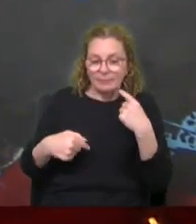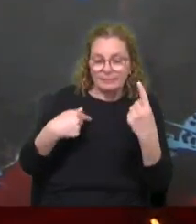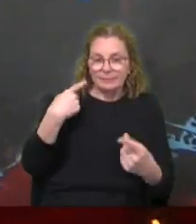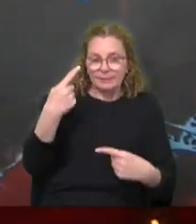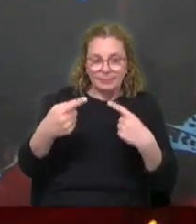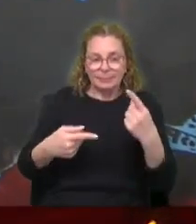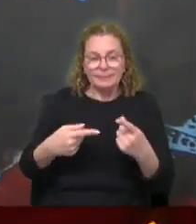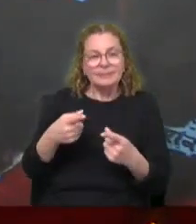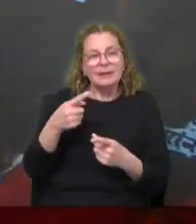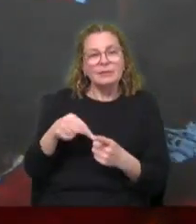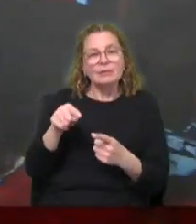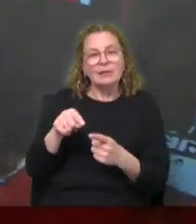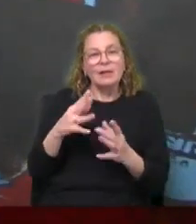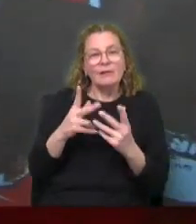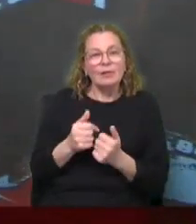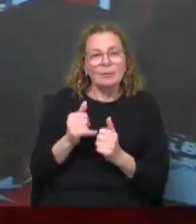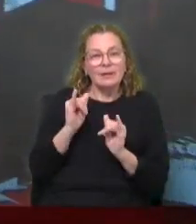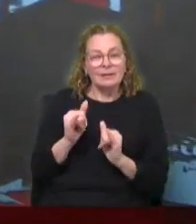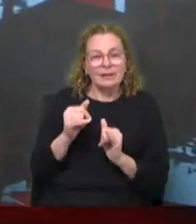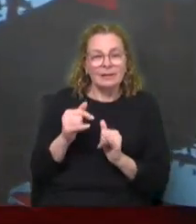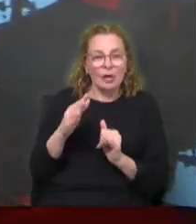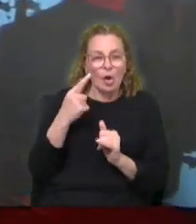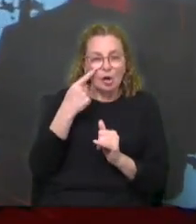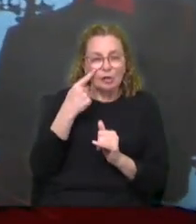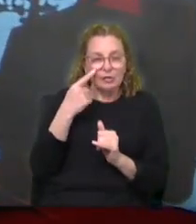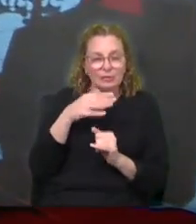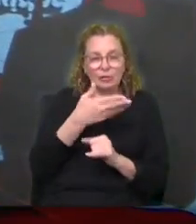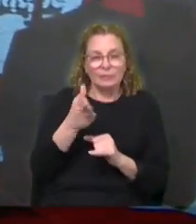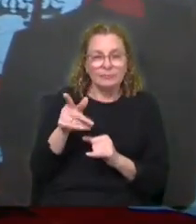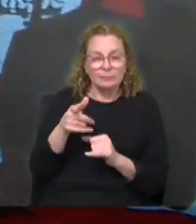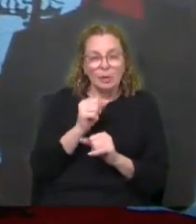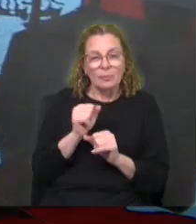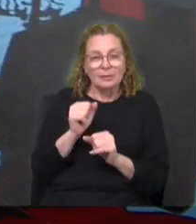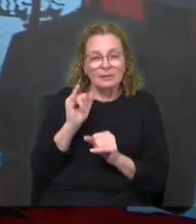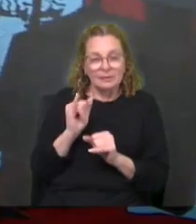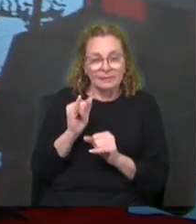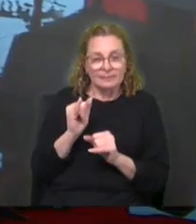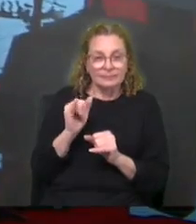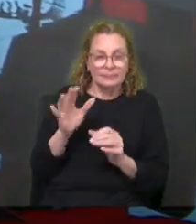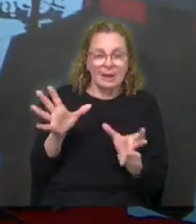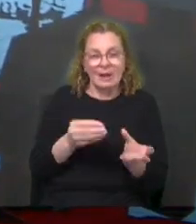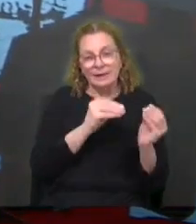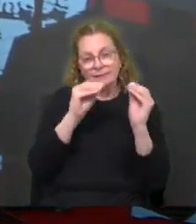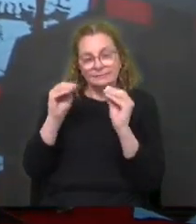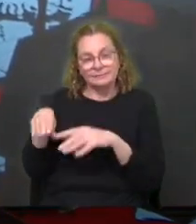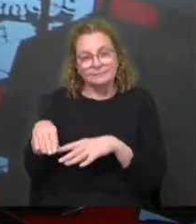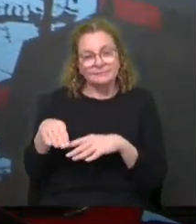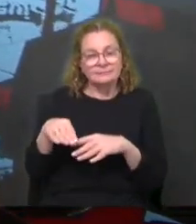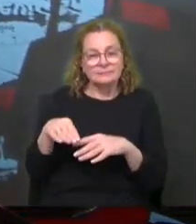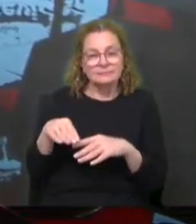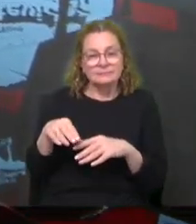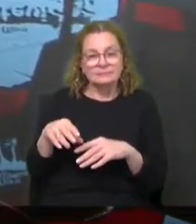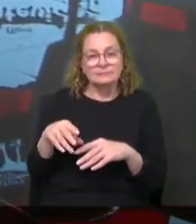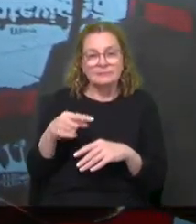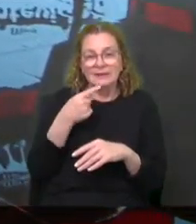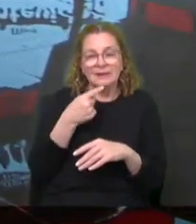Y entonces de esa manera se corre un poco la... Y esto la puede bola, suceder si como agarrarlo como si fuera un, digo, circo,